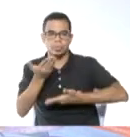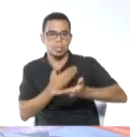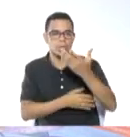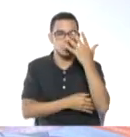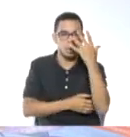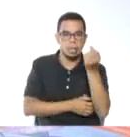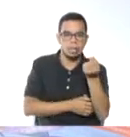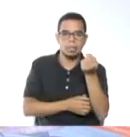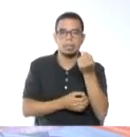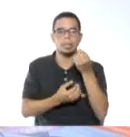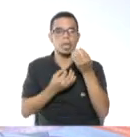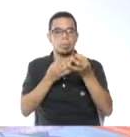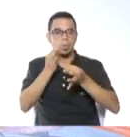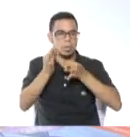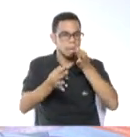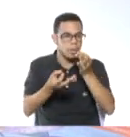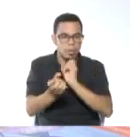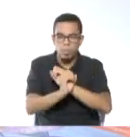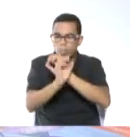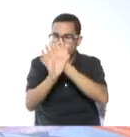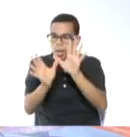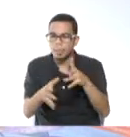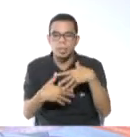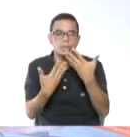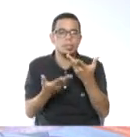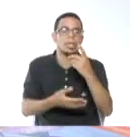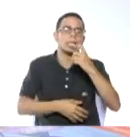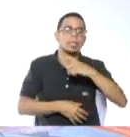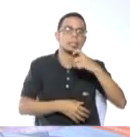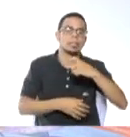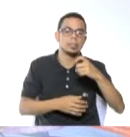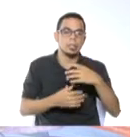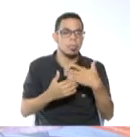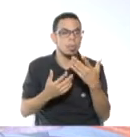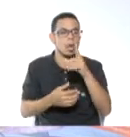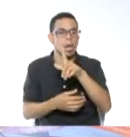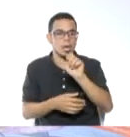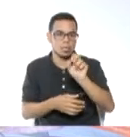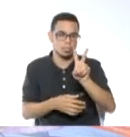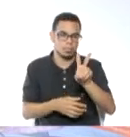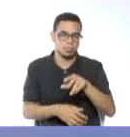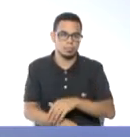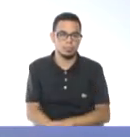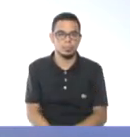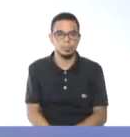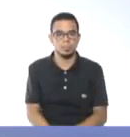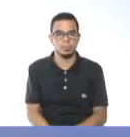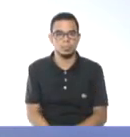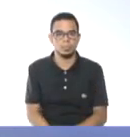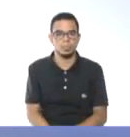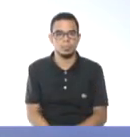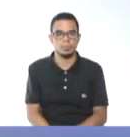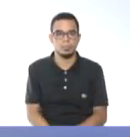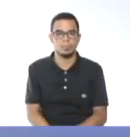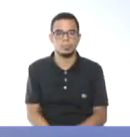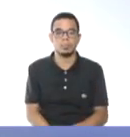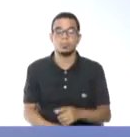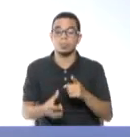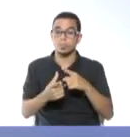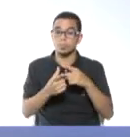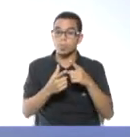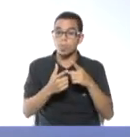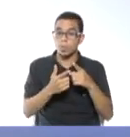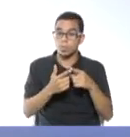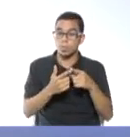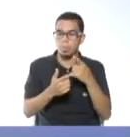podamos expresar de una manera u otra, así sea a través de la lengua de señas venezolana. Y bueno, avanzamos entonces con el